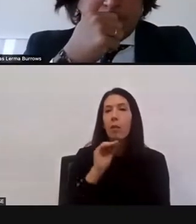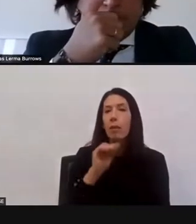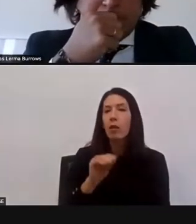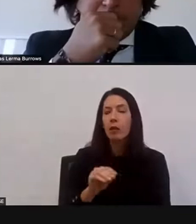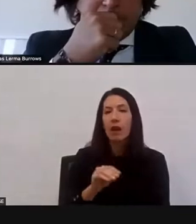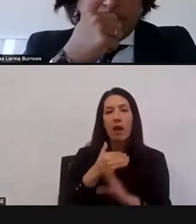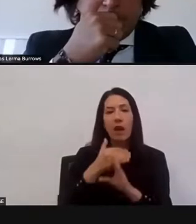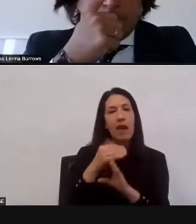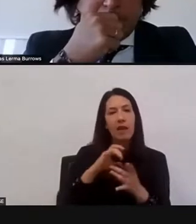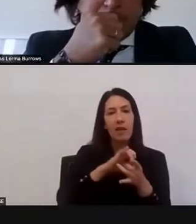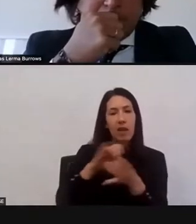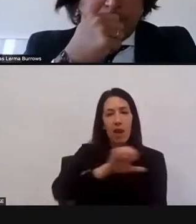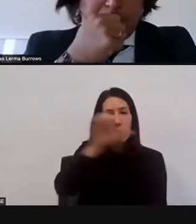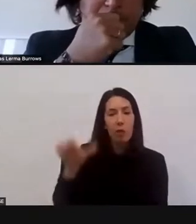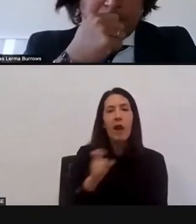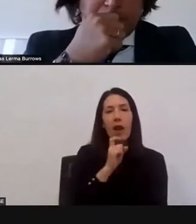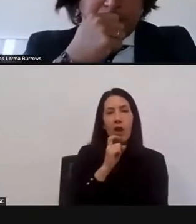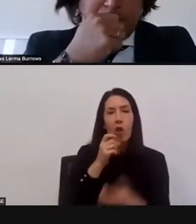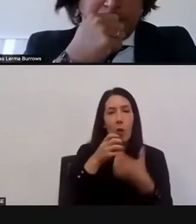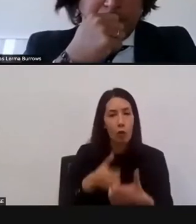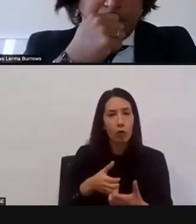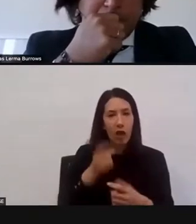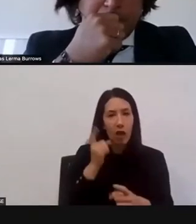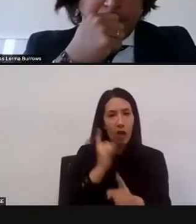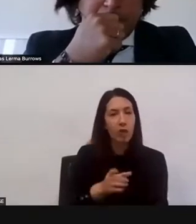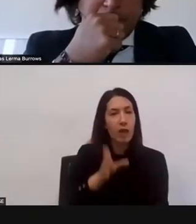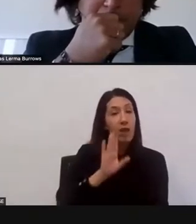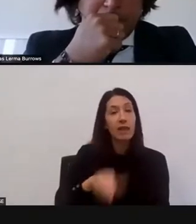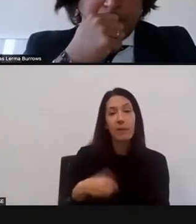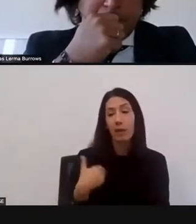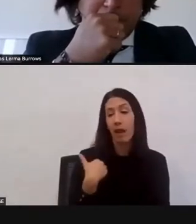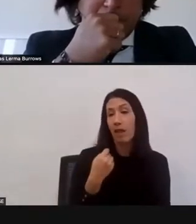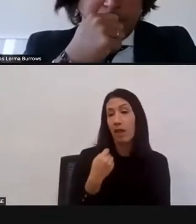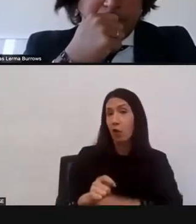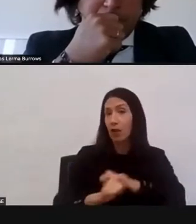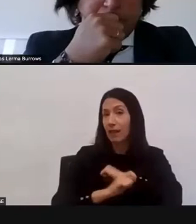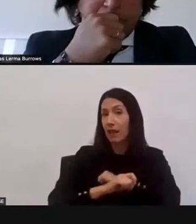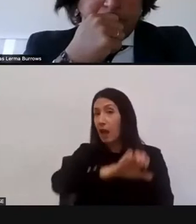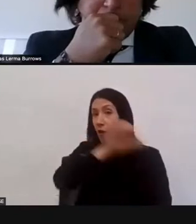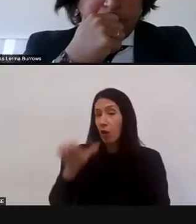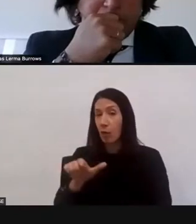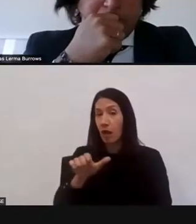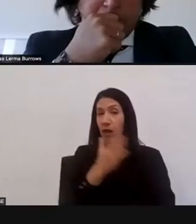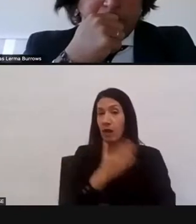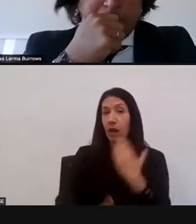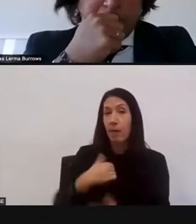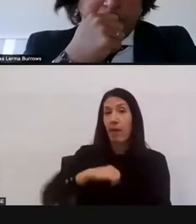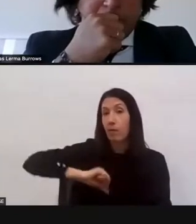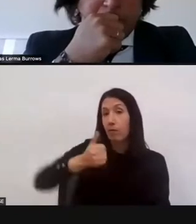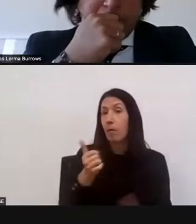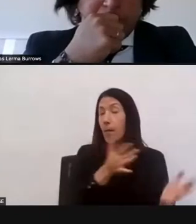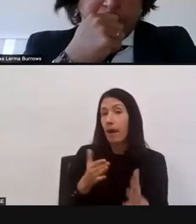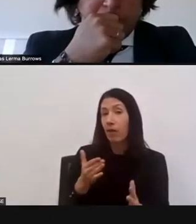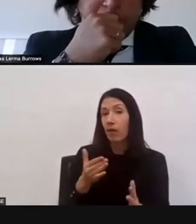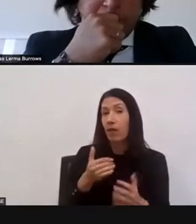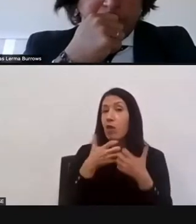la lucha contra estos delitos y cómo contempla la reciente Estrategia Europea sobre Discapacidad aprobada en el mes de marzo la lucha contra el